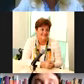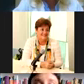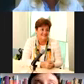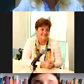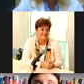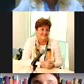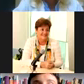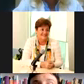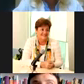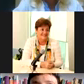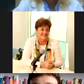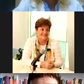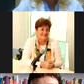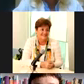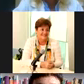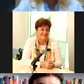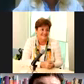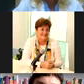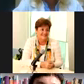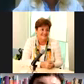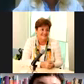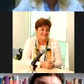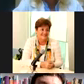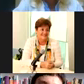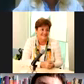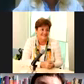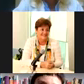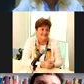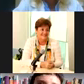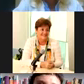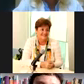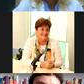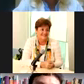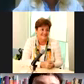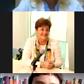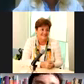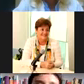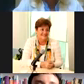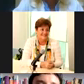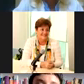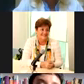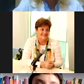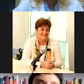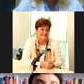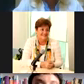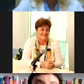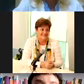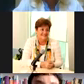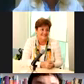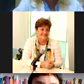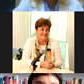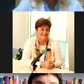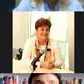brevemente, a lo largo de la historia, y de la historia de Occidente, digamos, de lo que nosotras